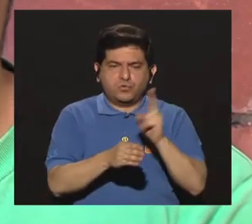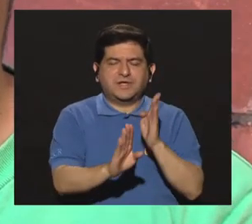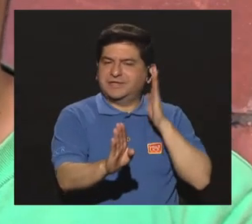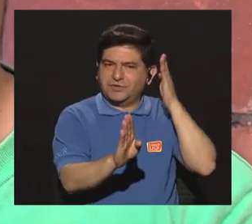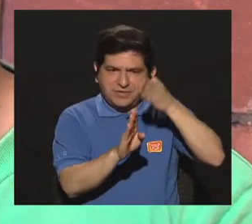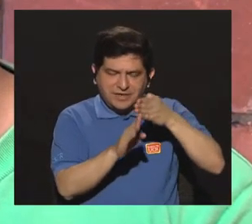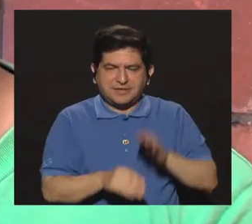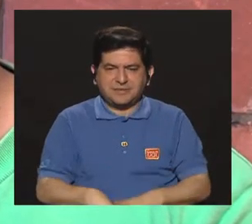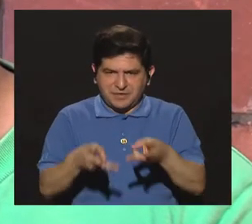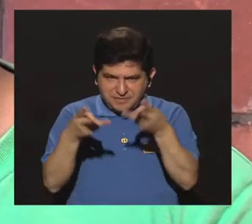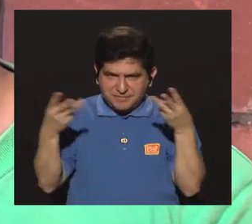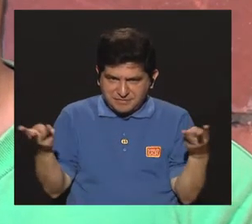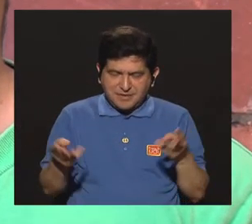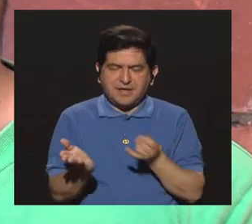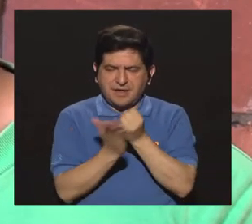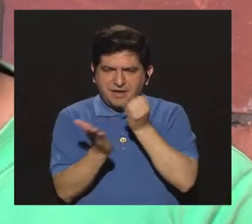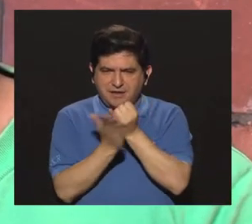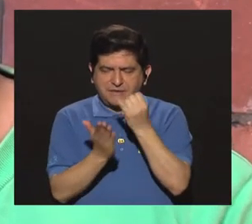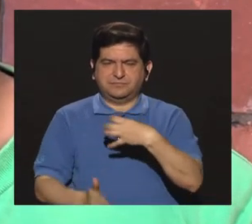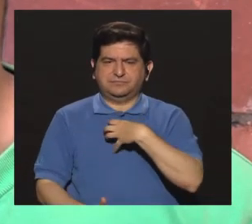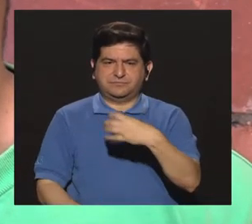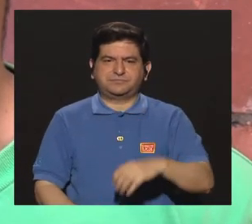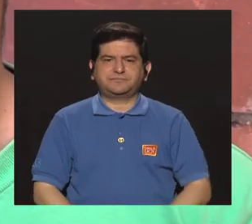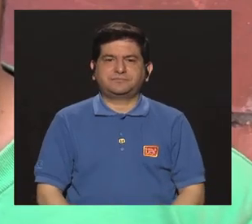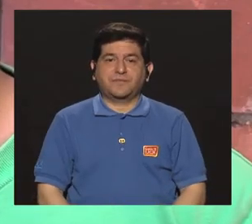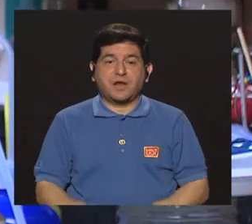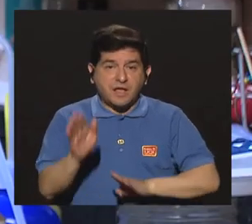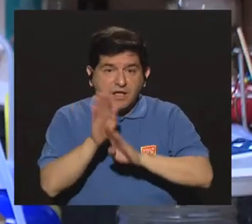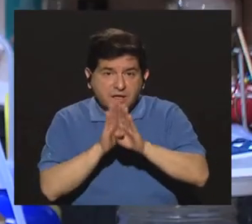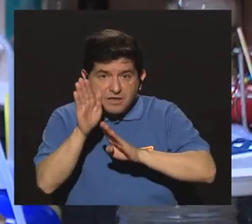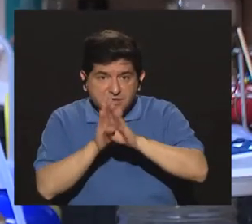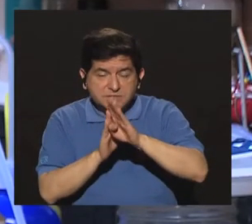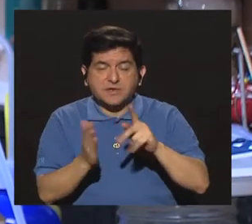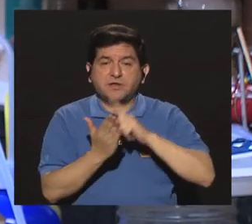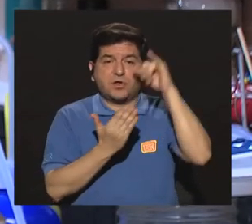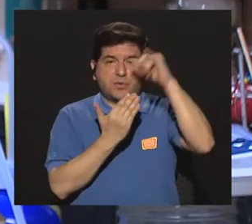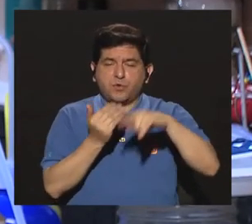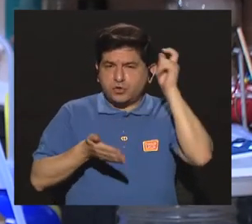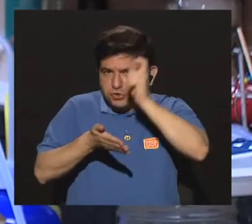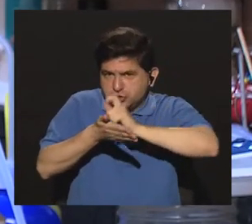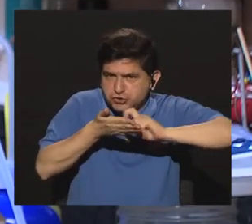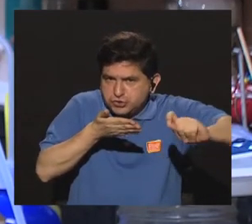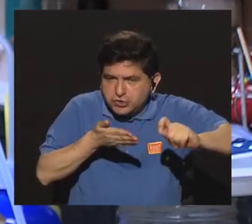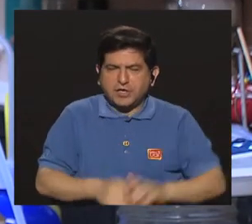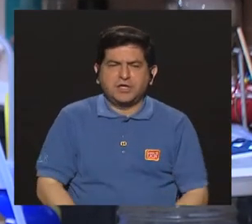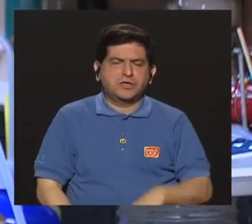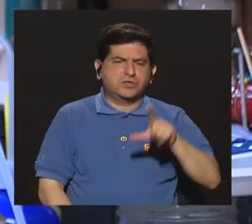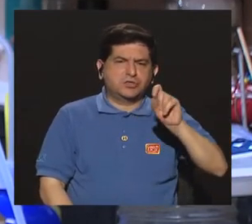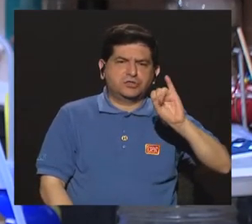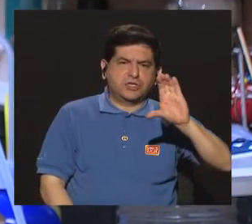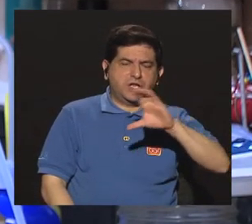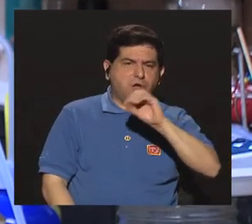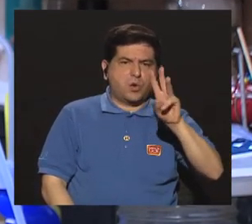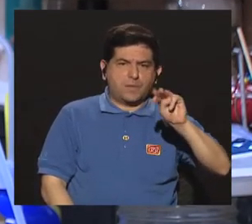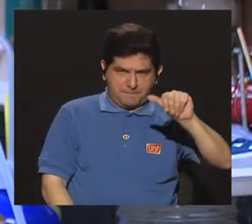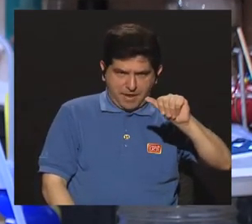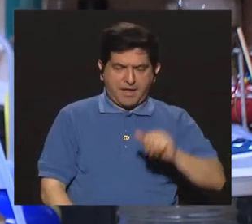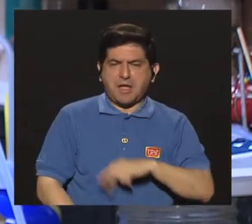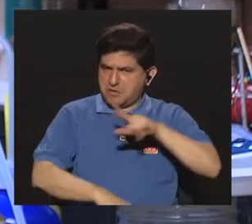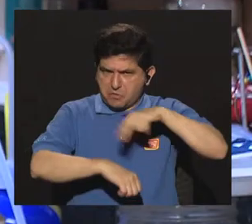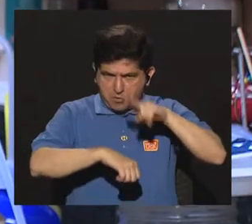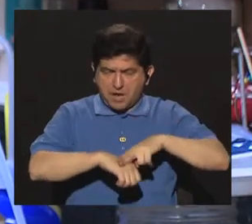la colección dicha mente para la investigación y desarrollar sus proyectos de tesis y visión de licenciatura o maestría